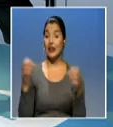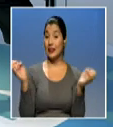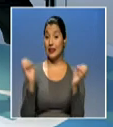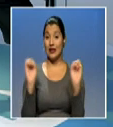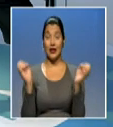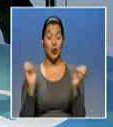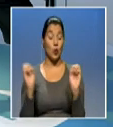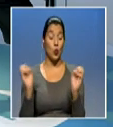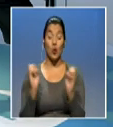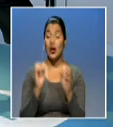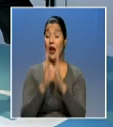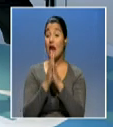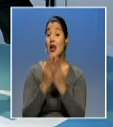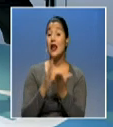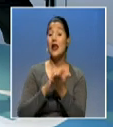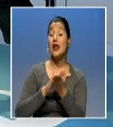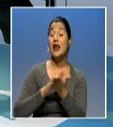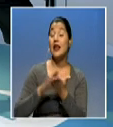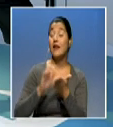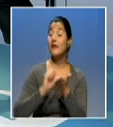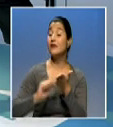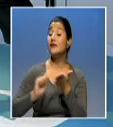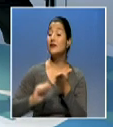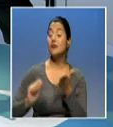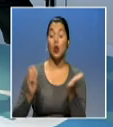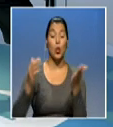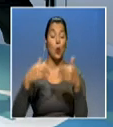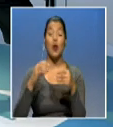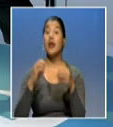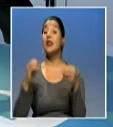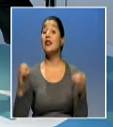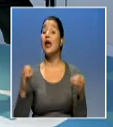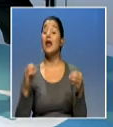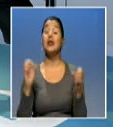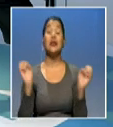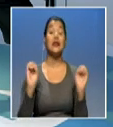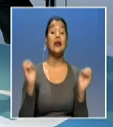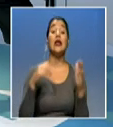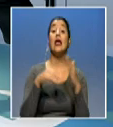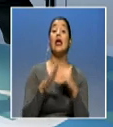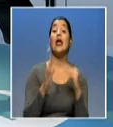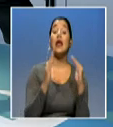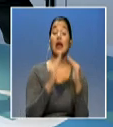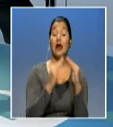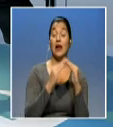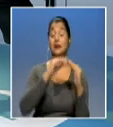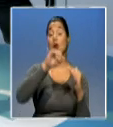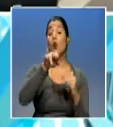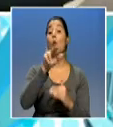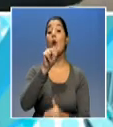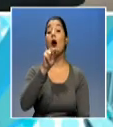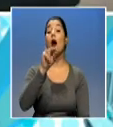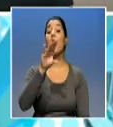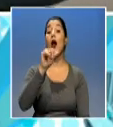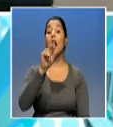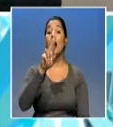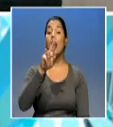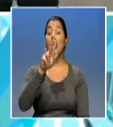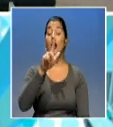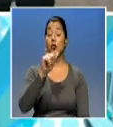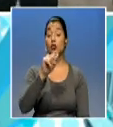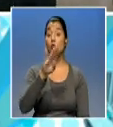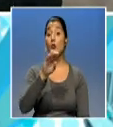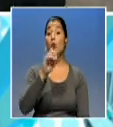ninguna libreta que haya sido decomisada, ni en la casa de don Juan Carlos Bolaños en Huachipelín